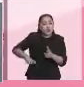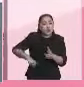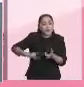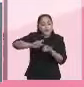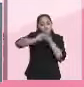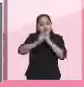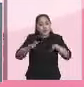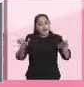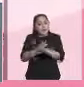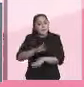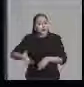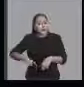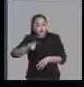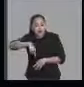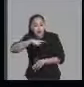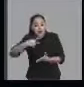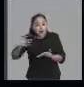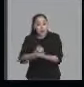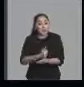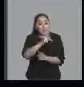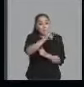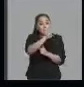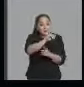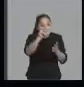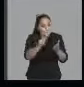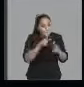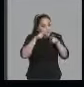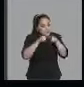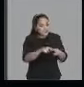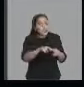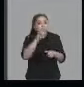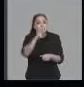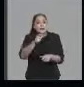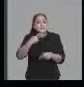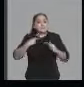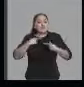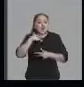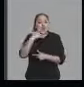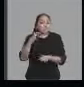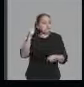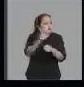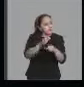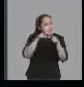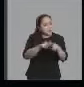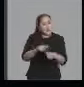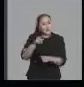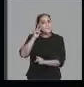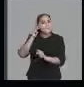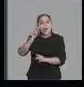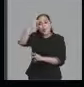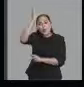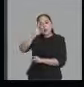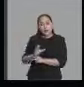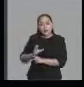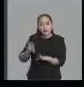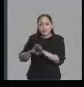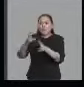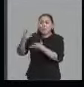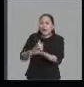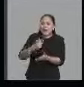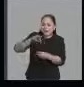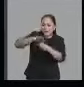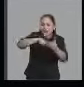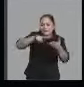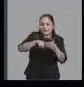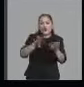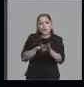ganamos las elecciones, porque donde el PRI repite, siempre protege al corrupto. Y si no, volteen a ver Coahuila. Como ganaron la elección, no